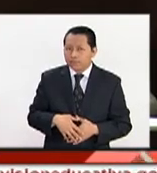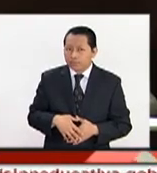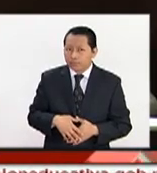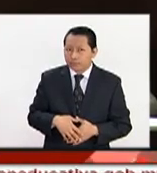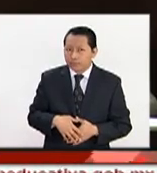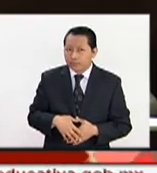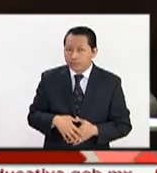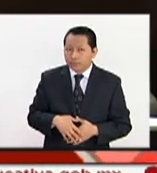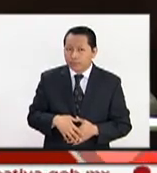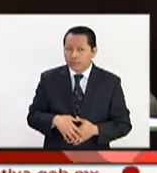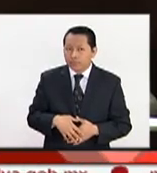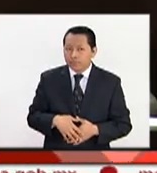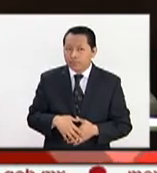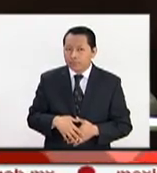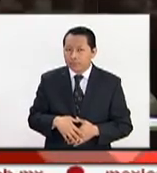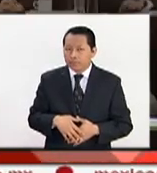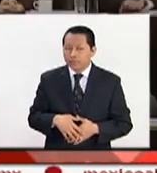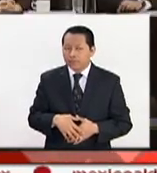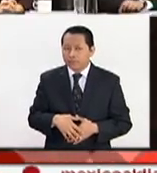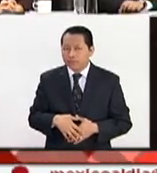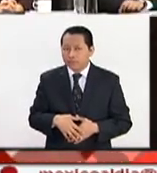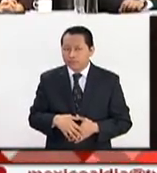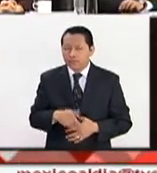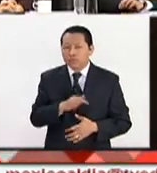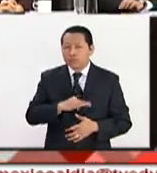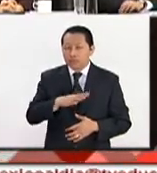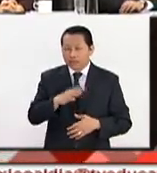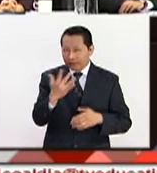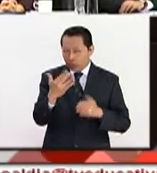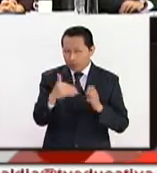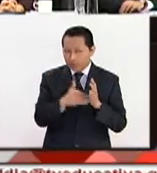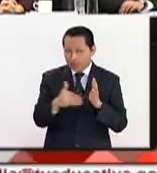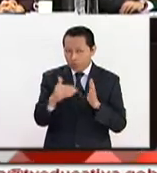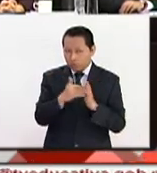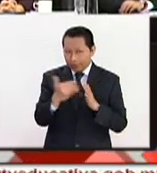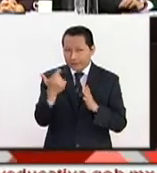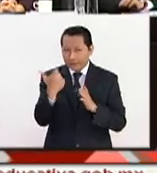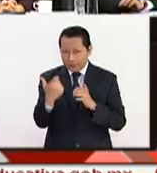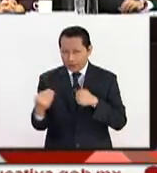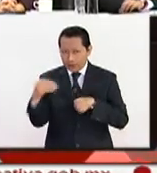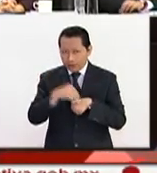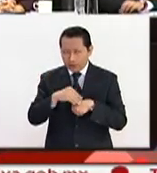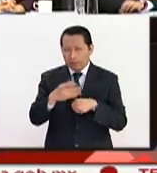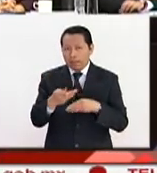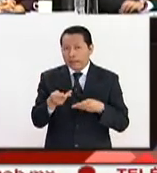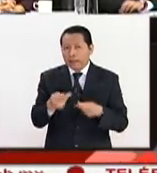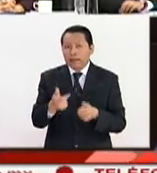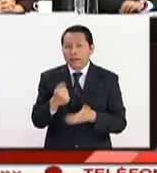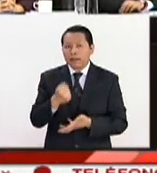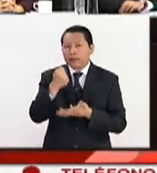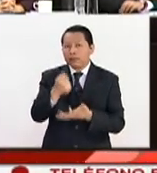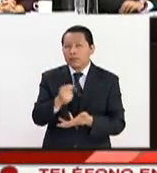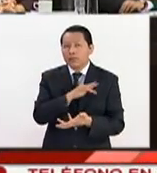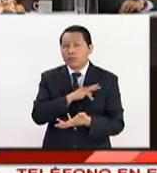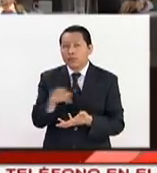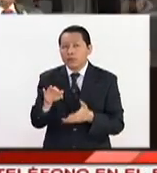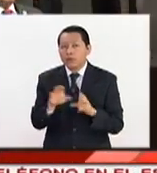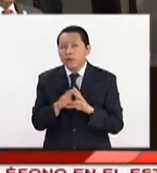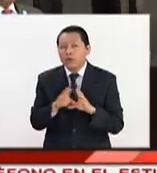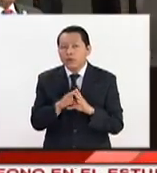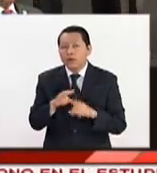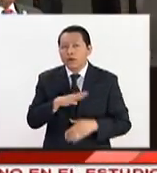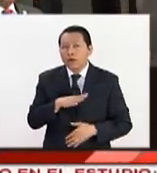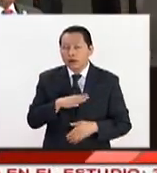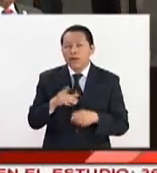el fondo de capitalidad por 1.250 millones de pesos adicionales. El presupuesto de egresos destaca un incremento en la inversión en